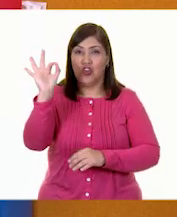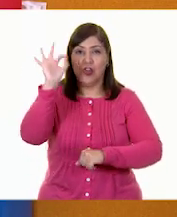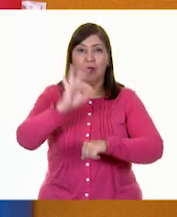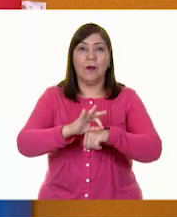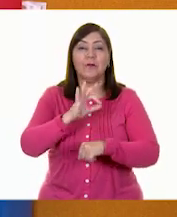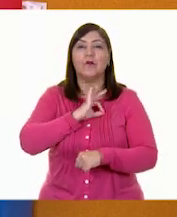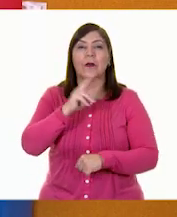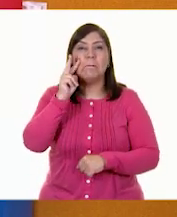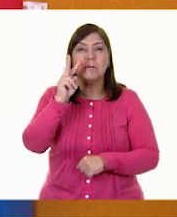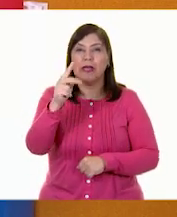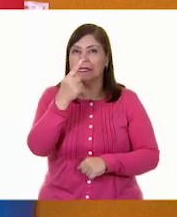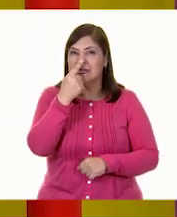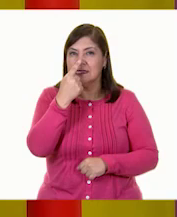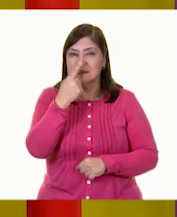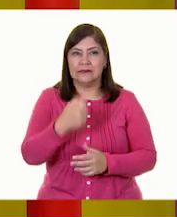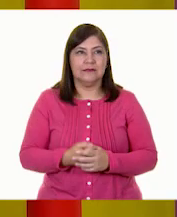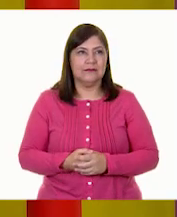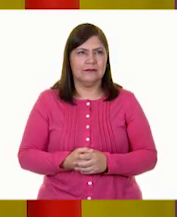verías la nariz.